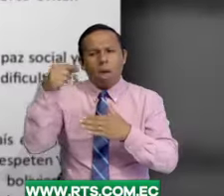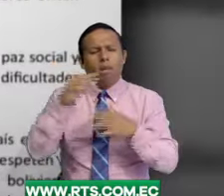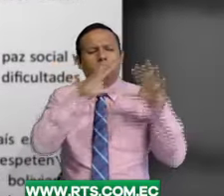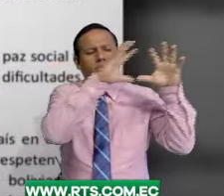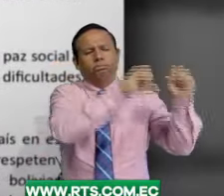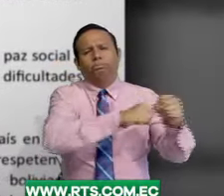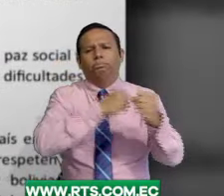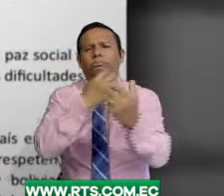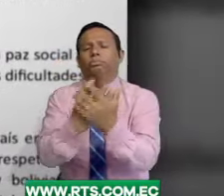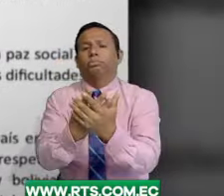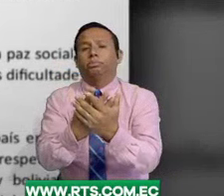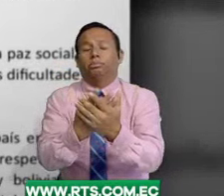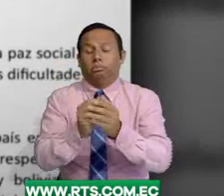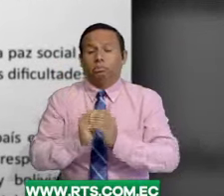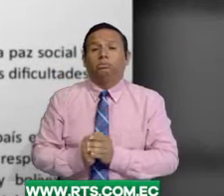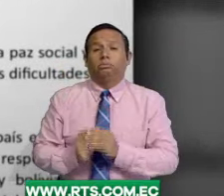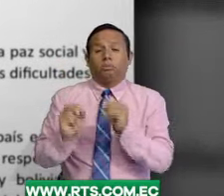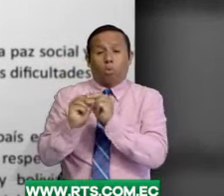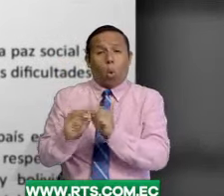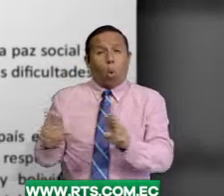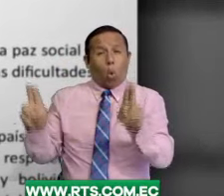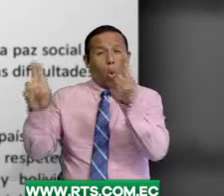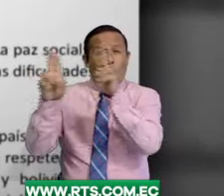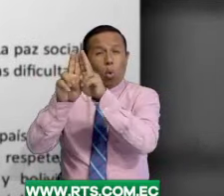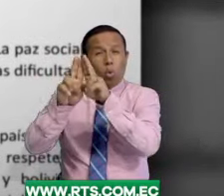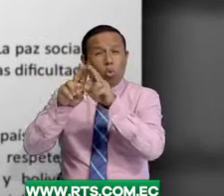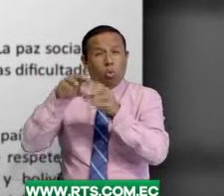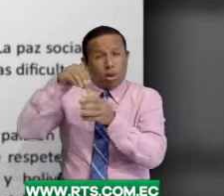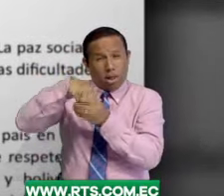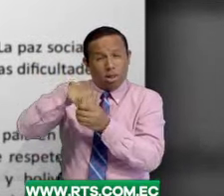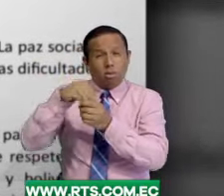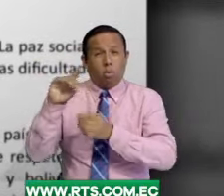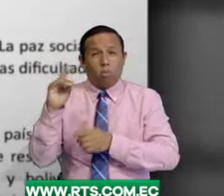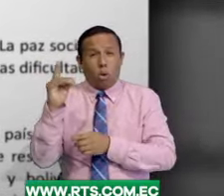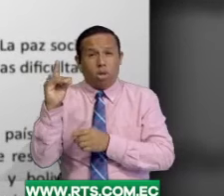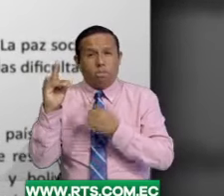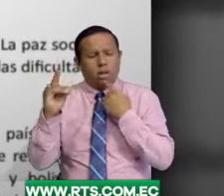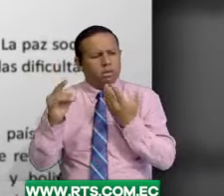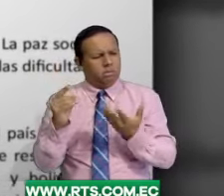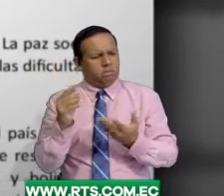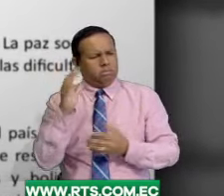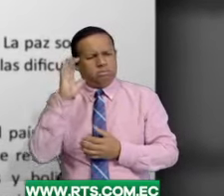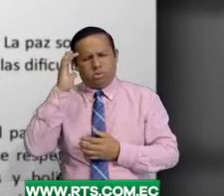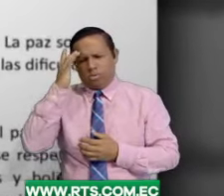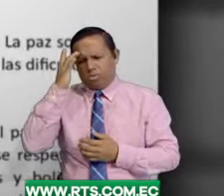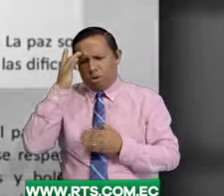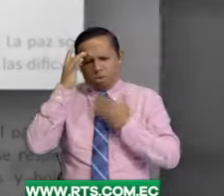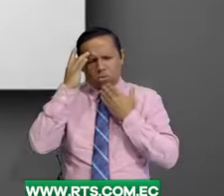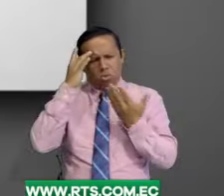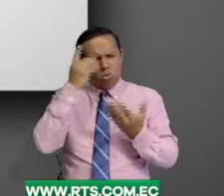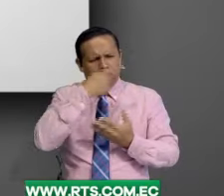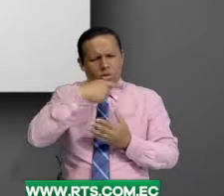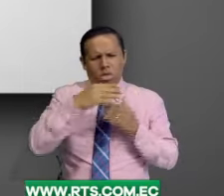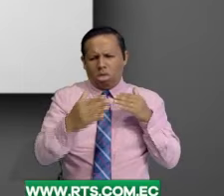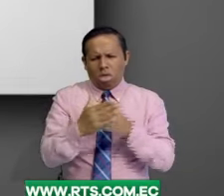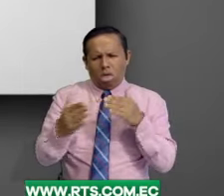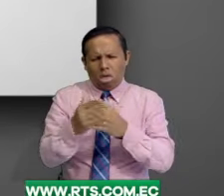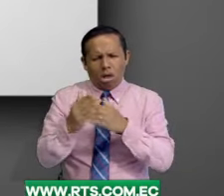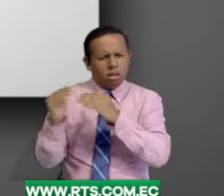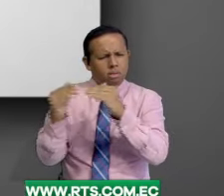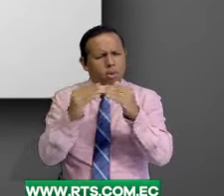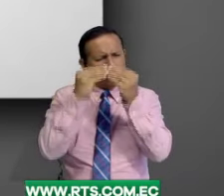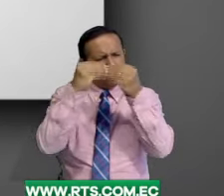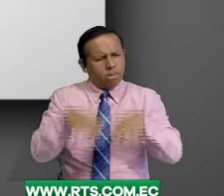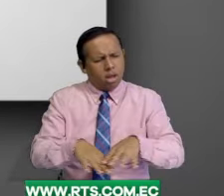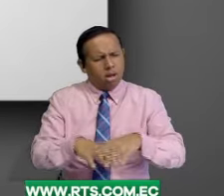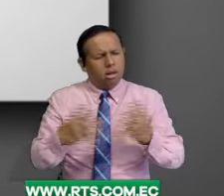sede en Bolivia, indicó su preocupación ante los acontecimientos que amenazan la estabilidad democrática, mientras que la Cancillería Ecuatoriana comunicó